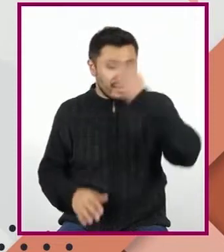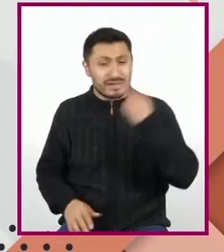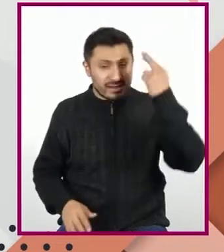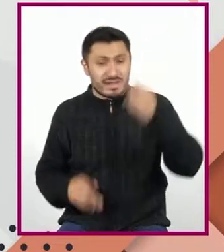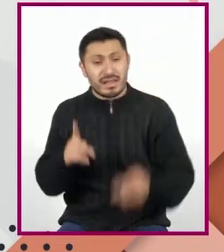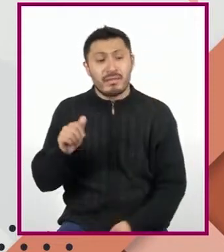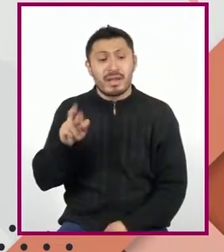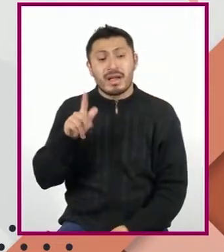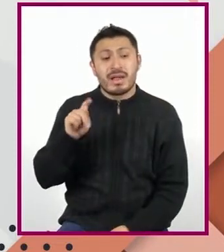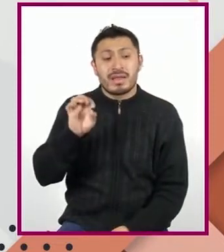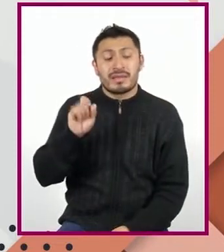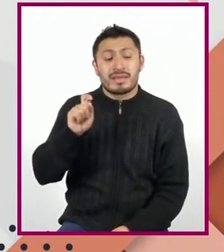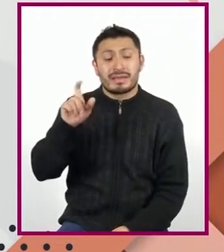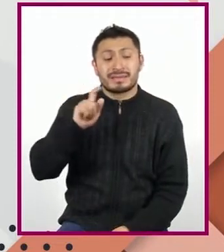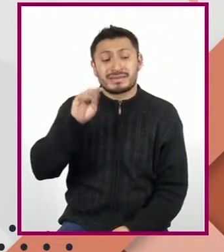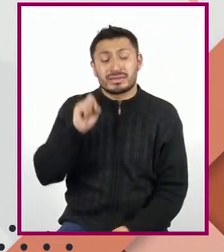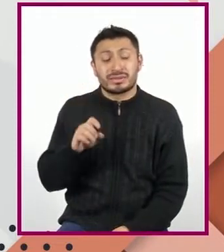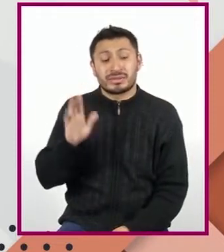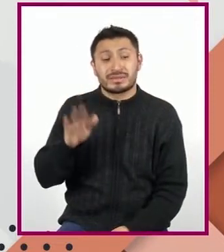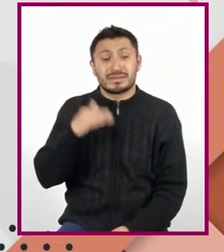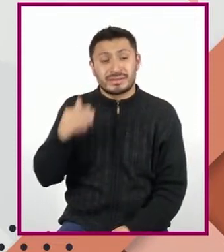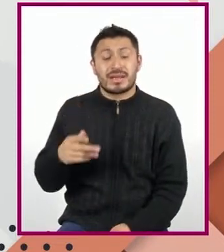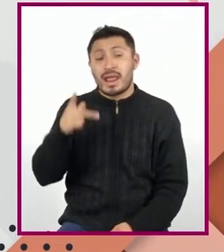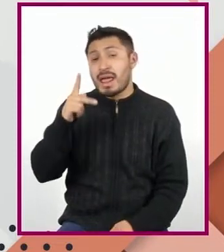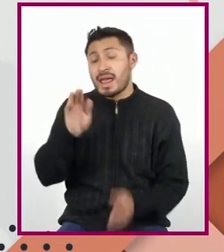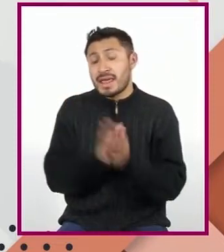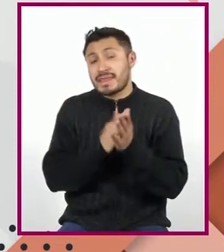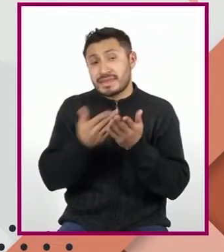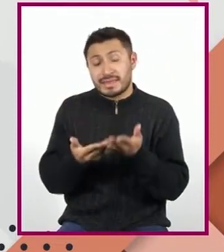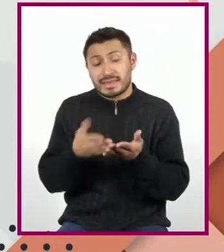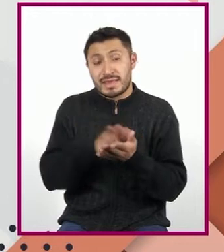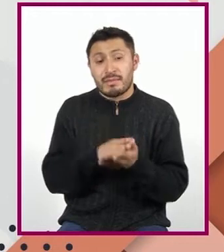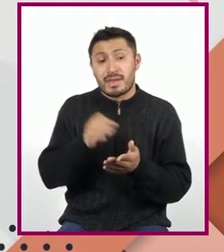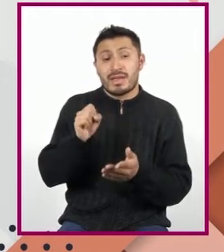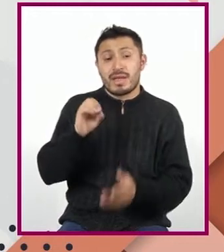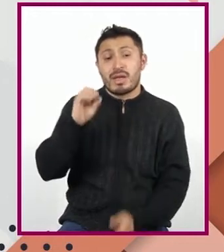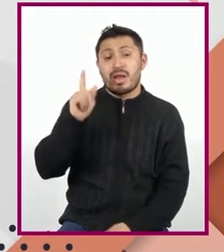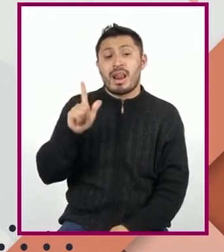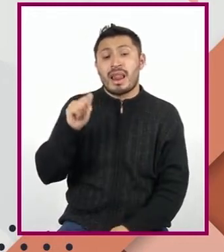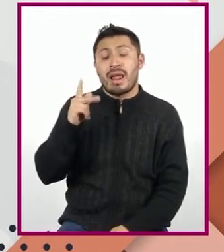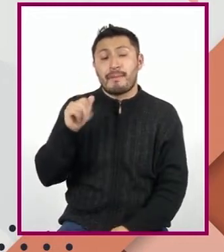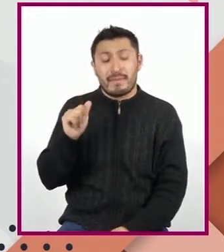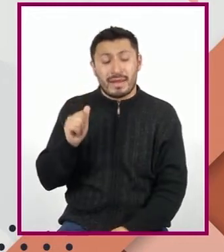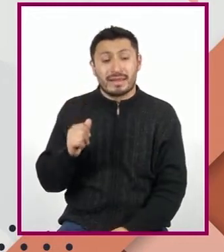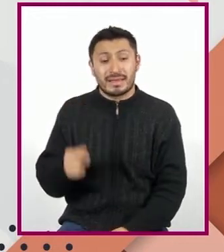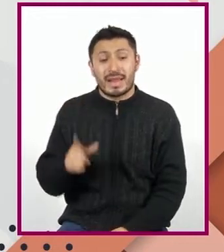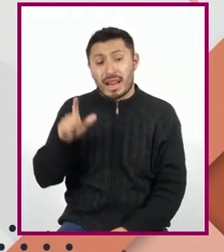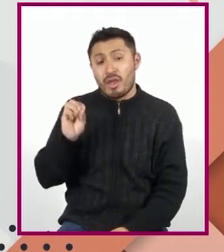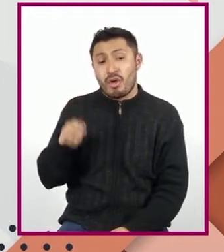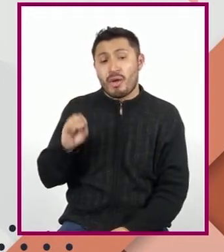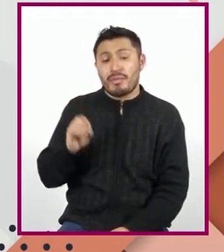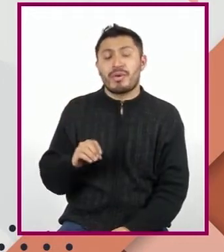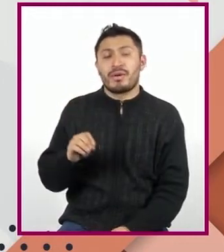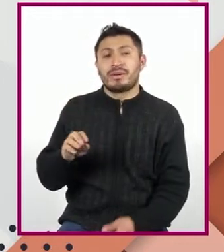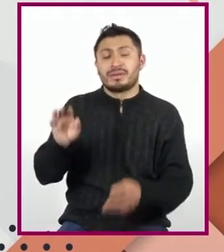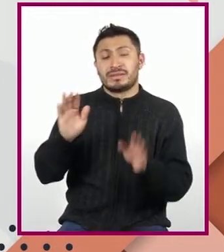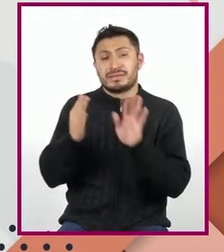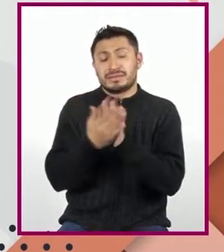de la lengua francesa y la literatura universal. Sus trabajos incluyen comedias, farsas y